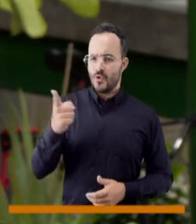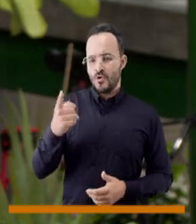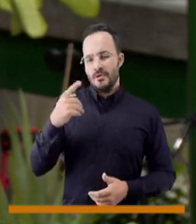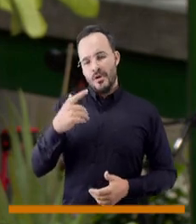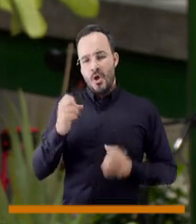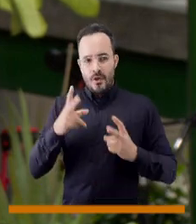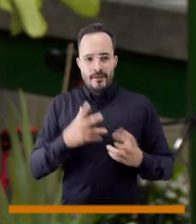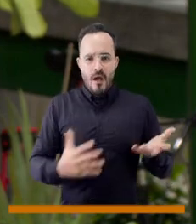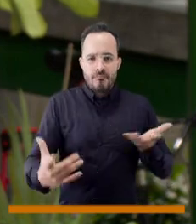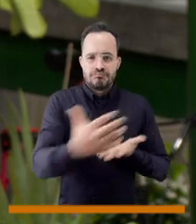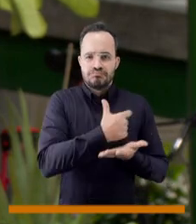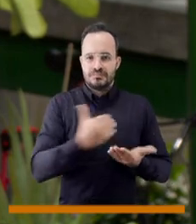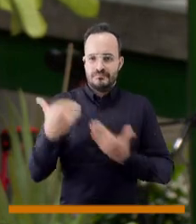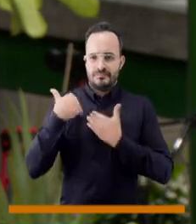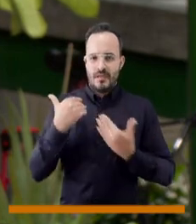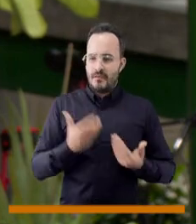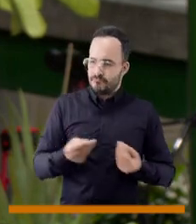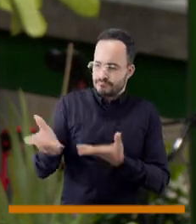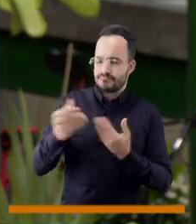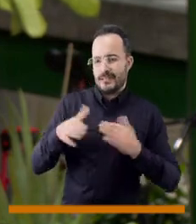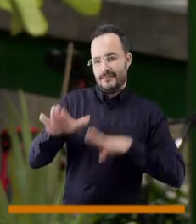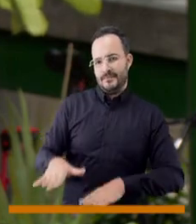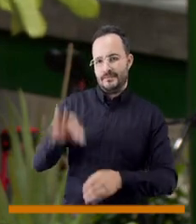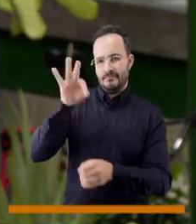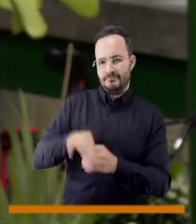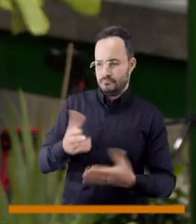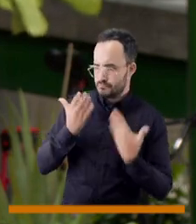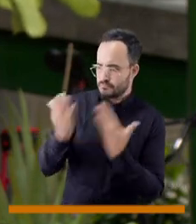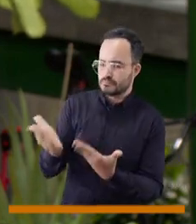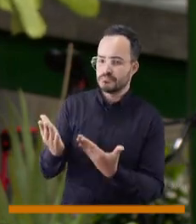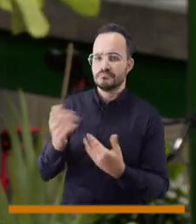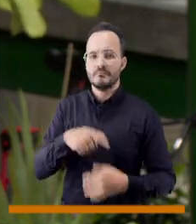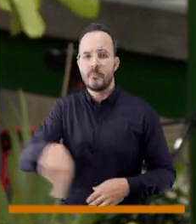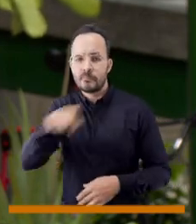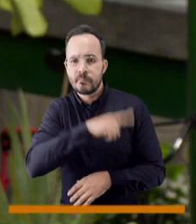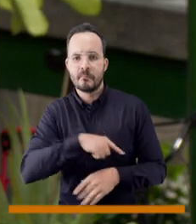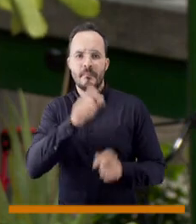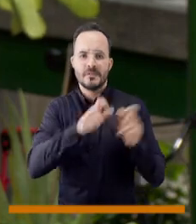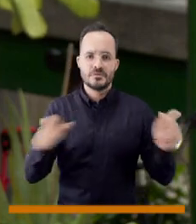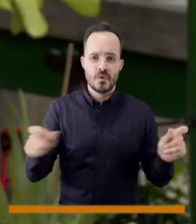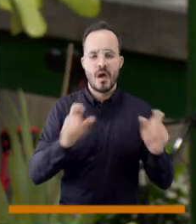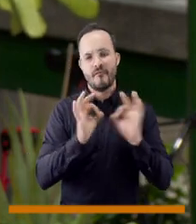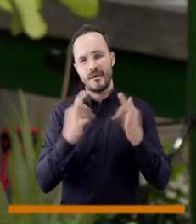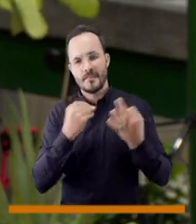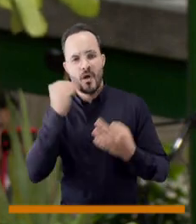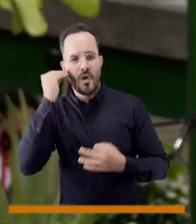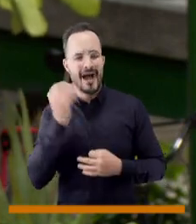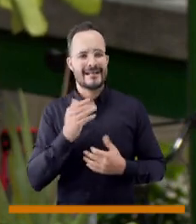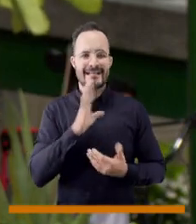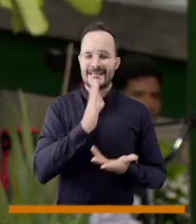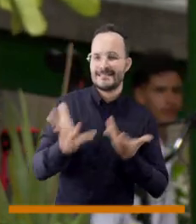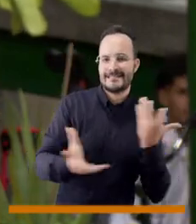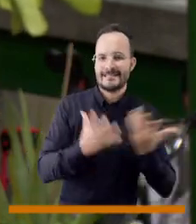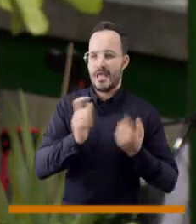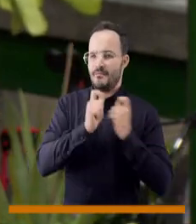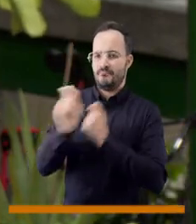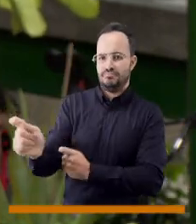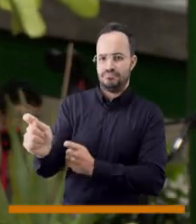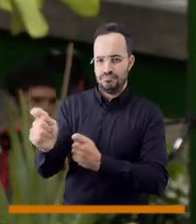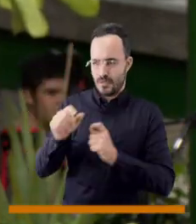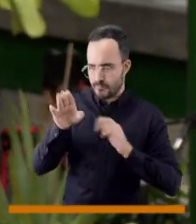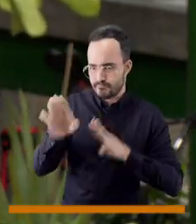es representante de todas estas familias y de las personas que tienen algún tipo